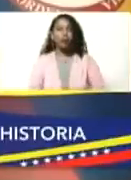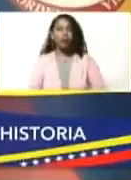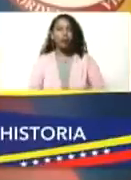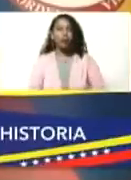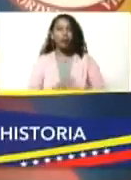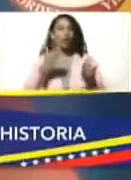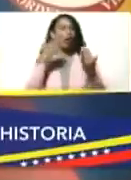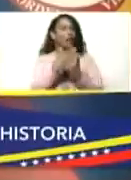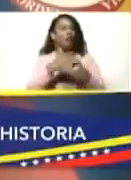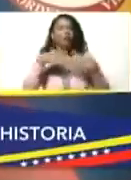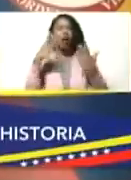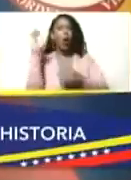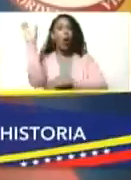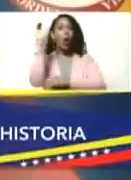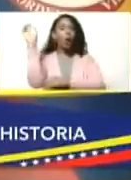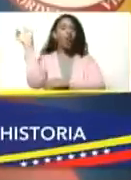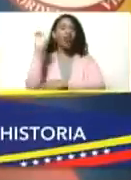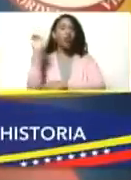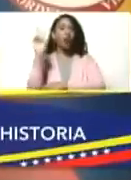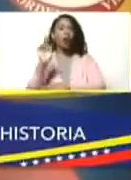entre Colombia y Venezuela.